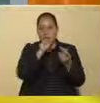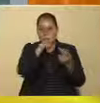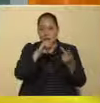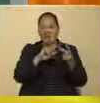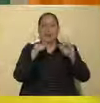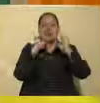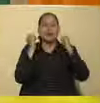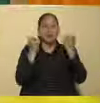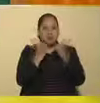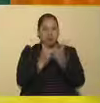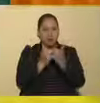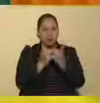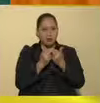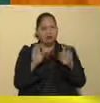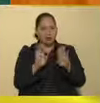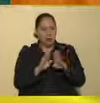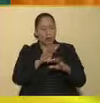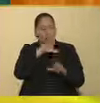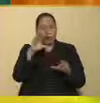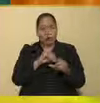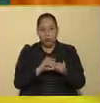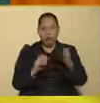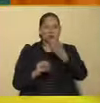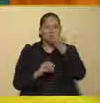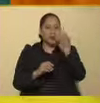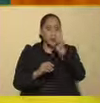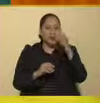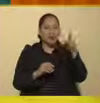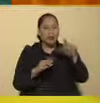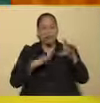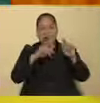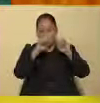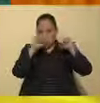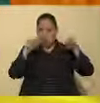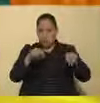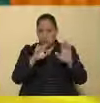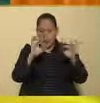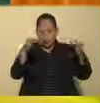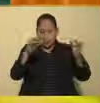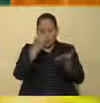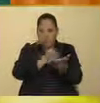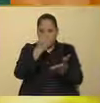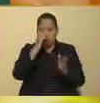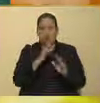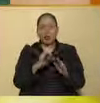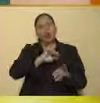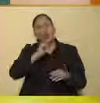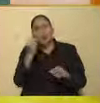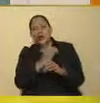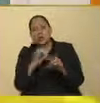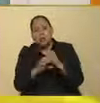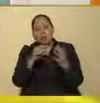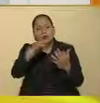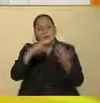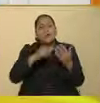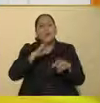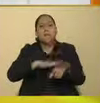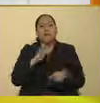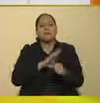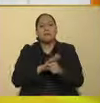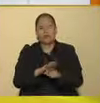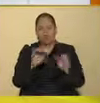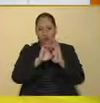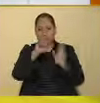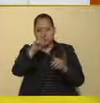haya cursado esta carrera y sea un titulado registrado, ¿qué otras cosas podemos ver? Por ejemplo, hay mucha gente que va a